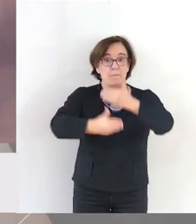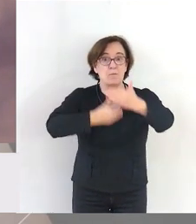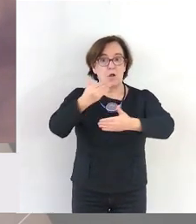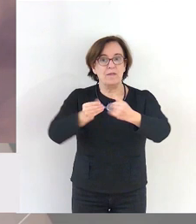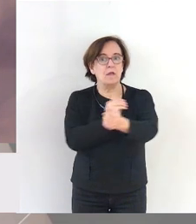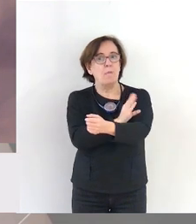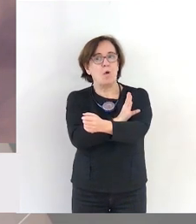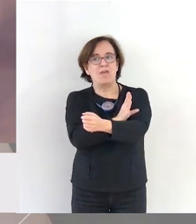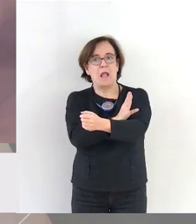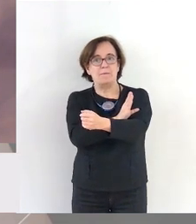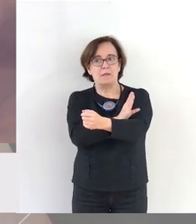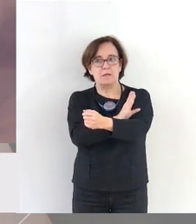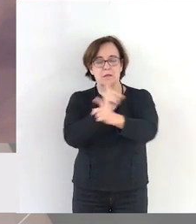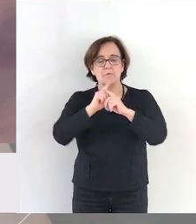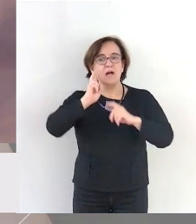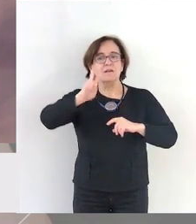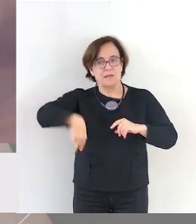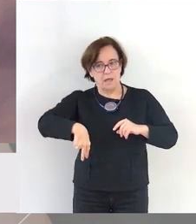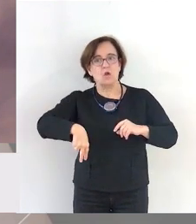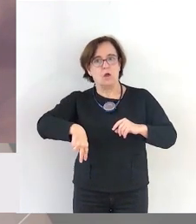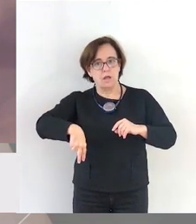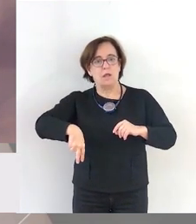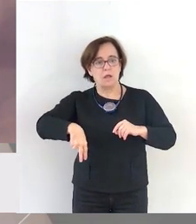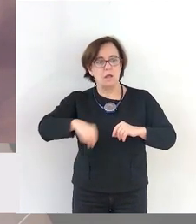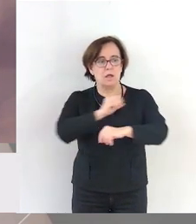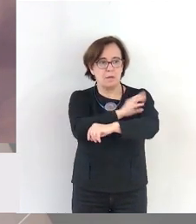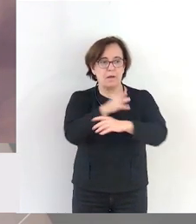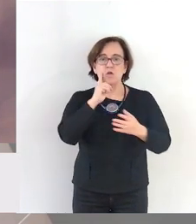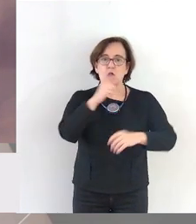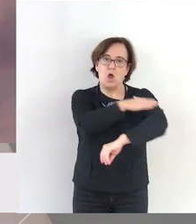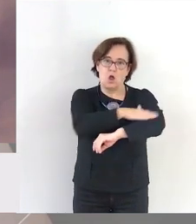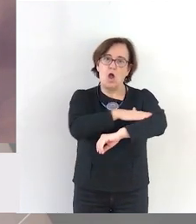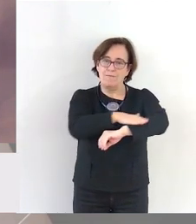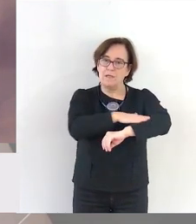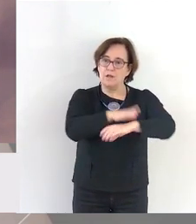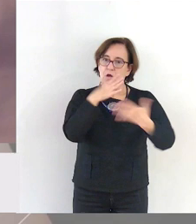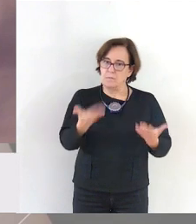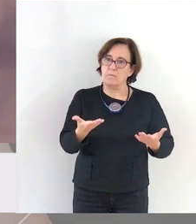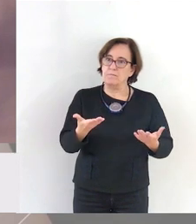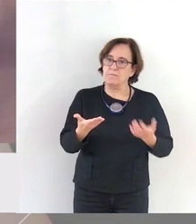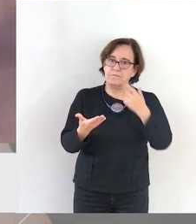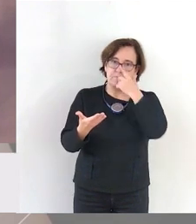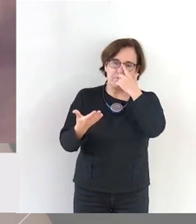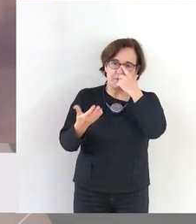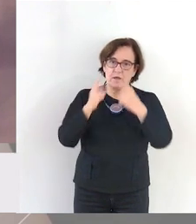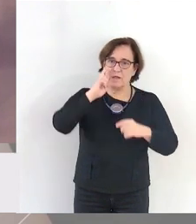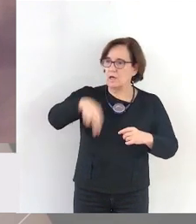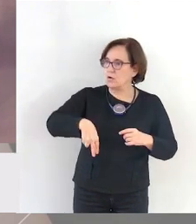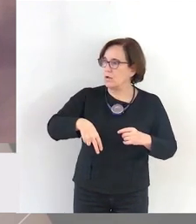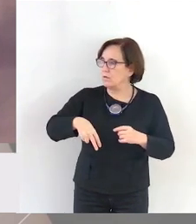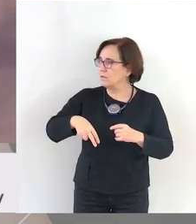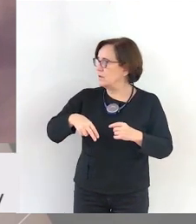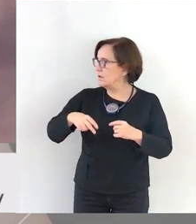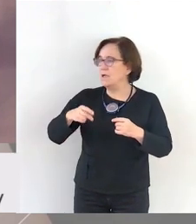empoderamiento es que reconoce el poder también de los gobernados y por lo tanto al reconocer su poder